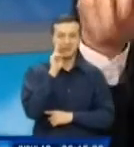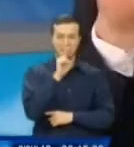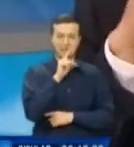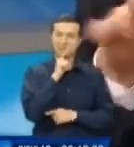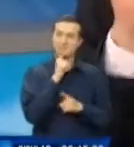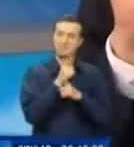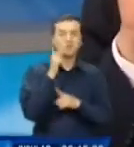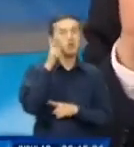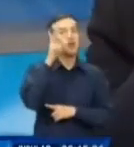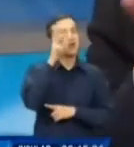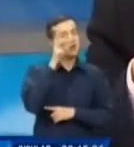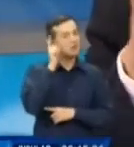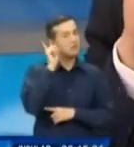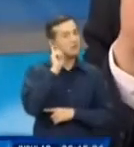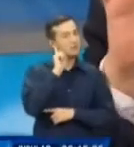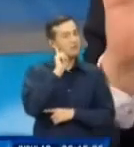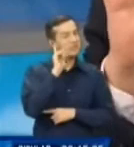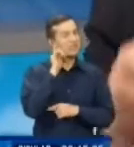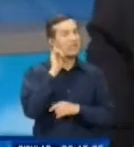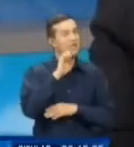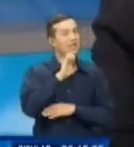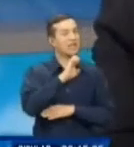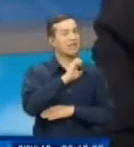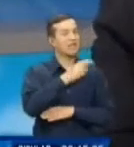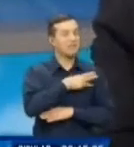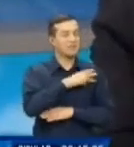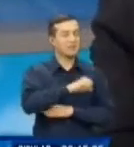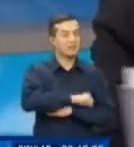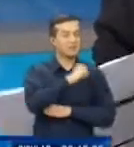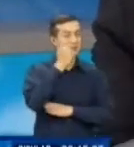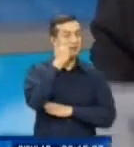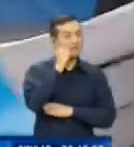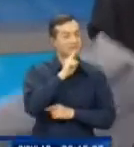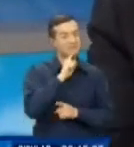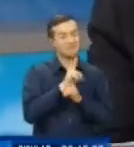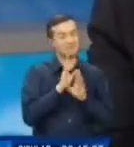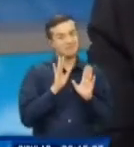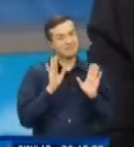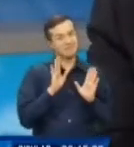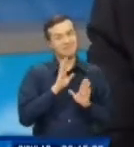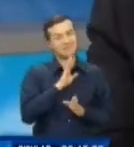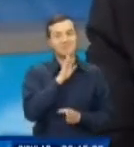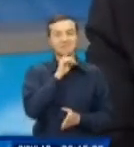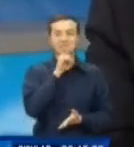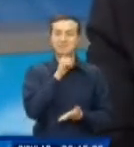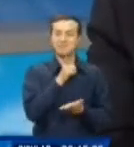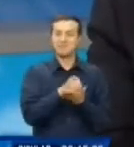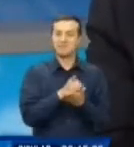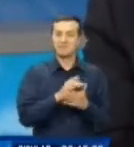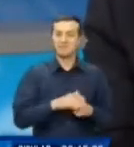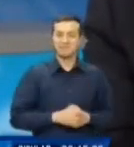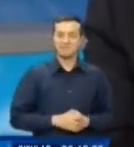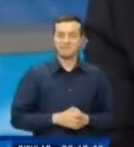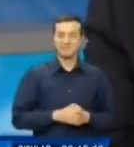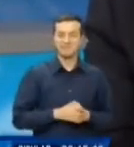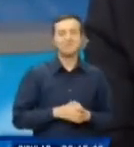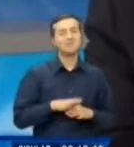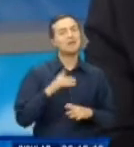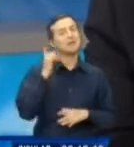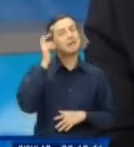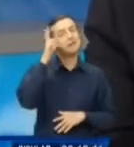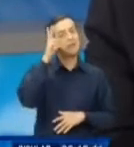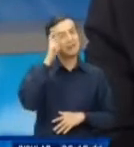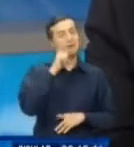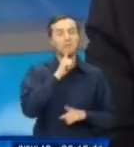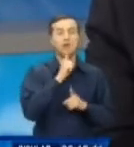que escucho algo como que me legó triunfo el día de ayer no pero bueno siempre hay una una oportunidad mi